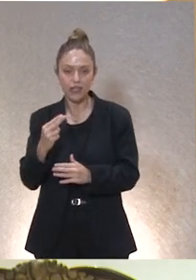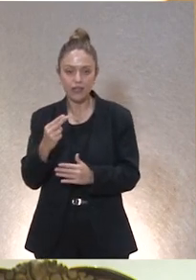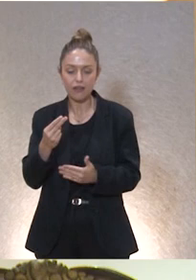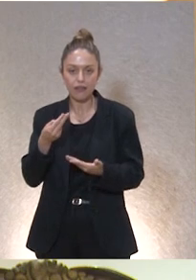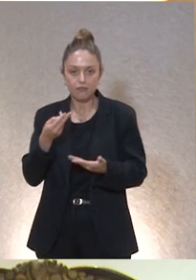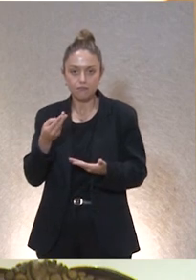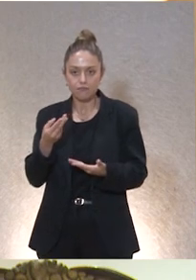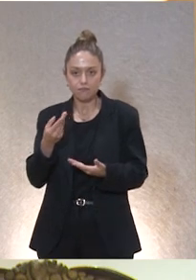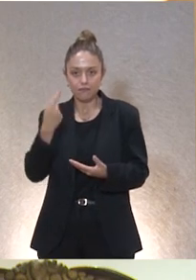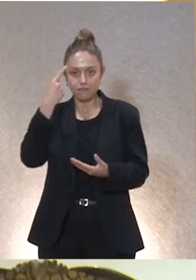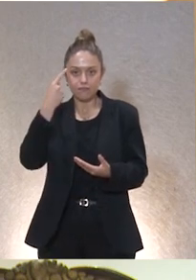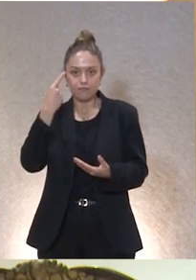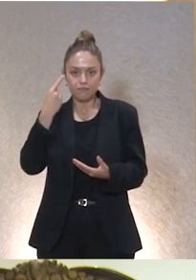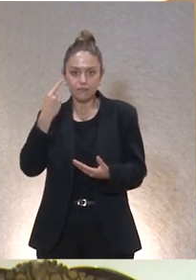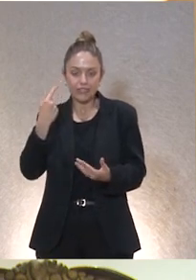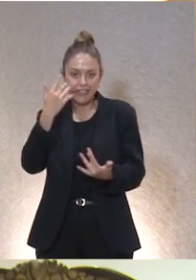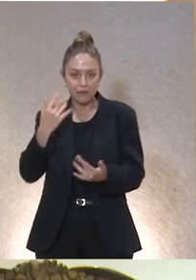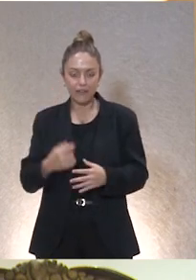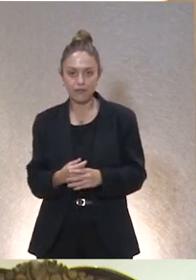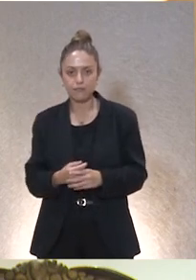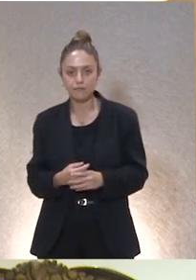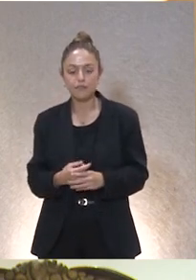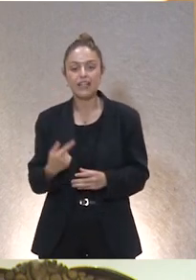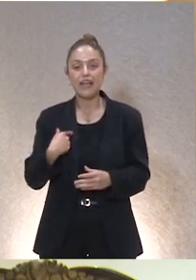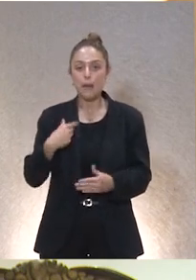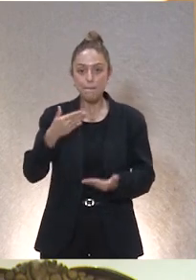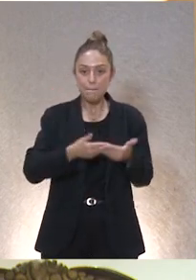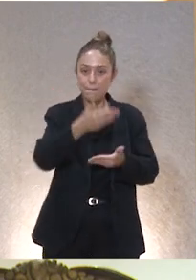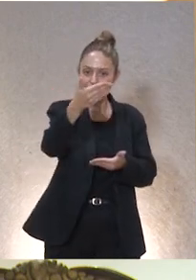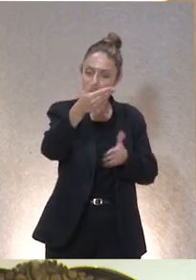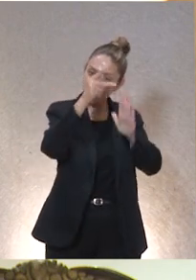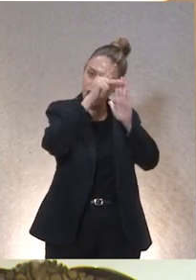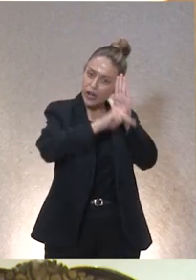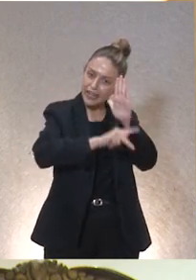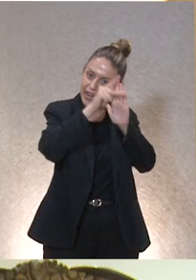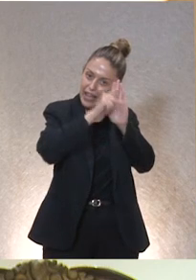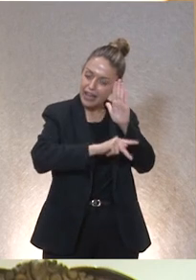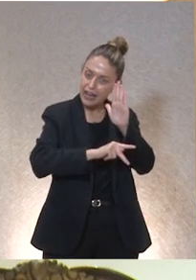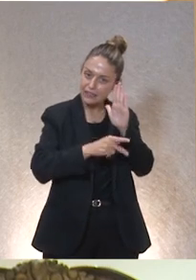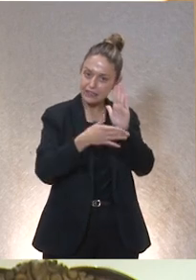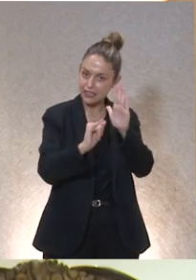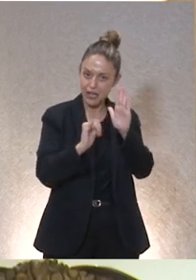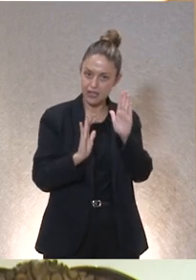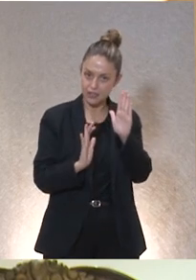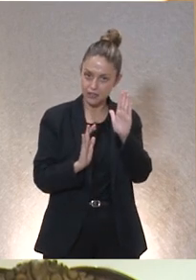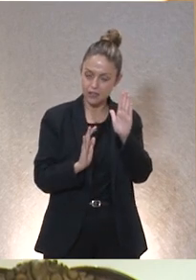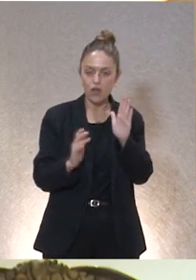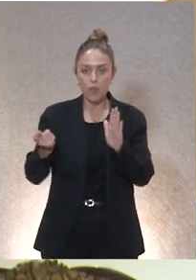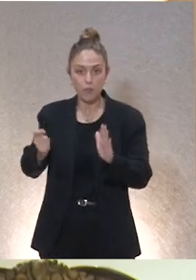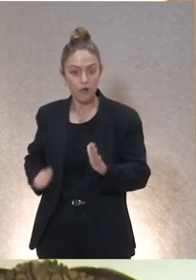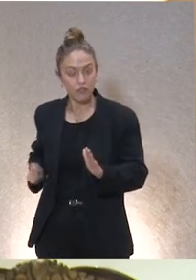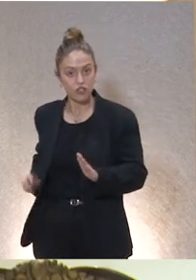credibilidad Los profesionales del periodismo sabemos que hay unas reglas del oficio una Lex artis la tienen otras